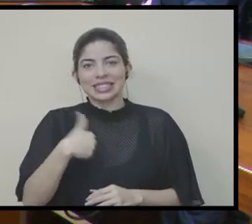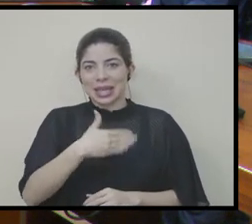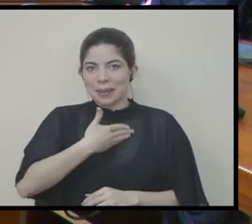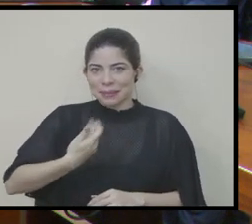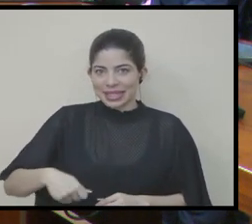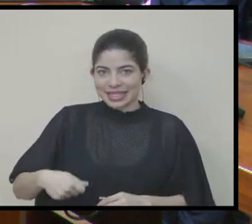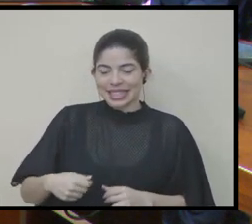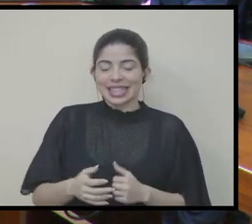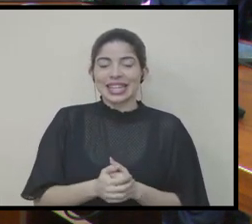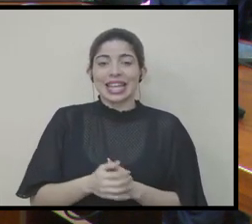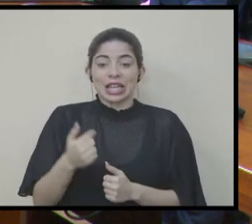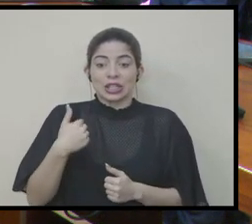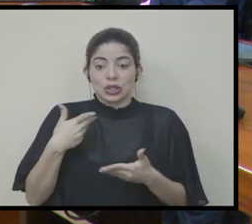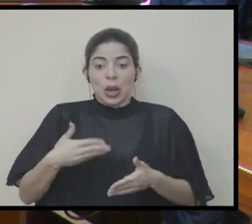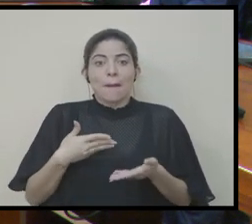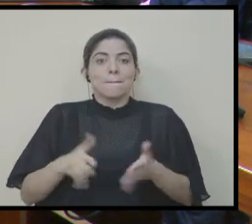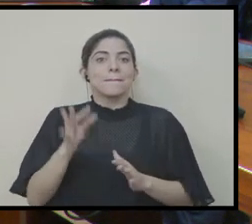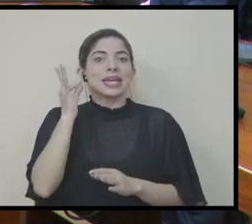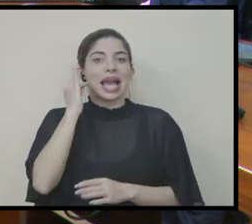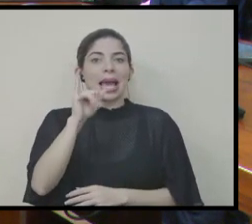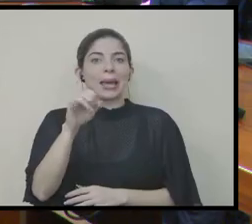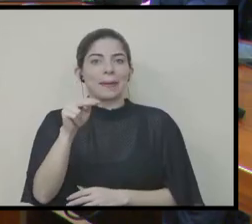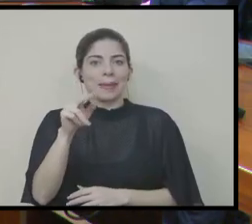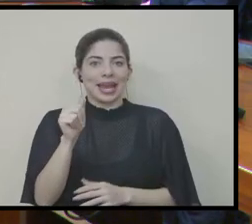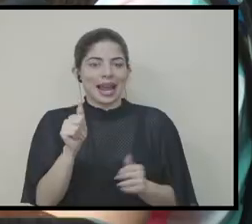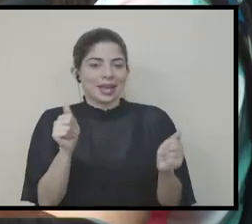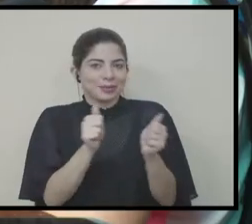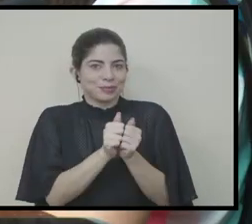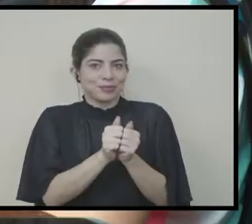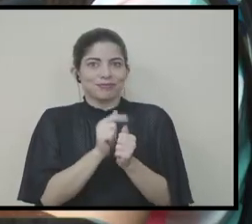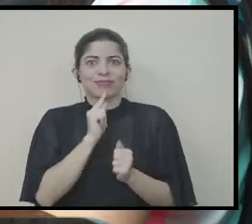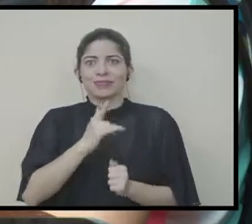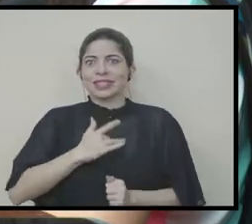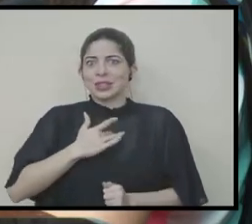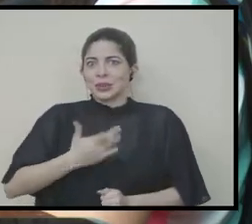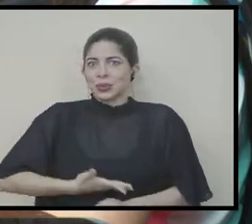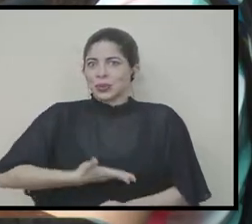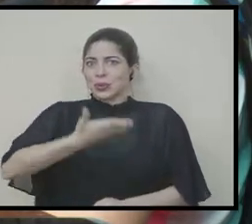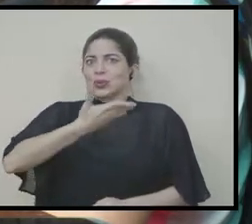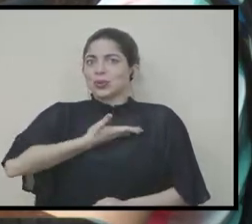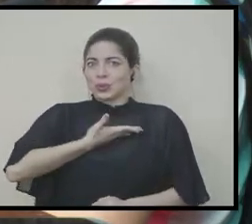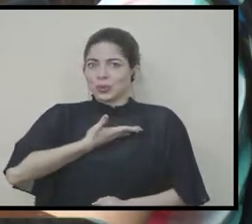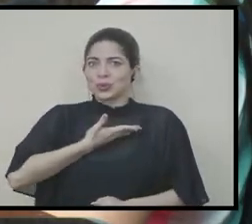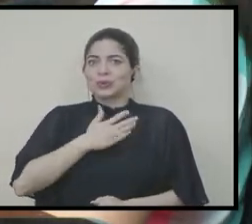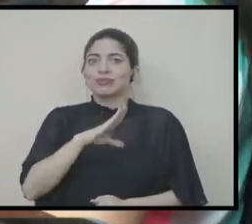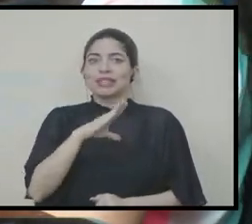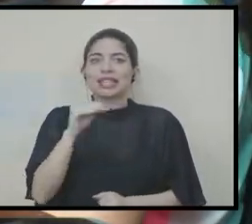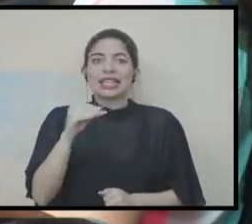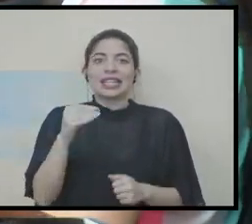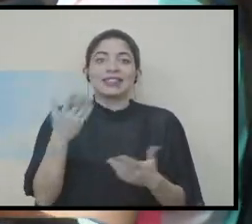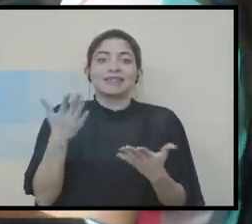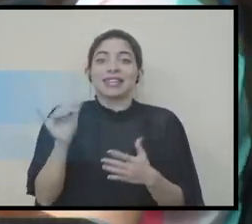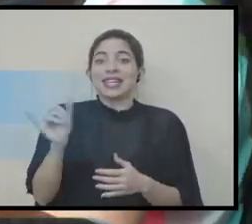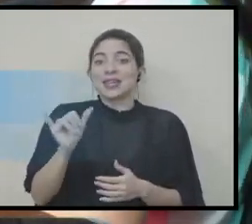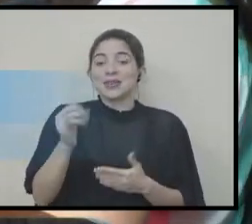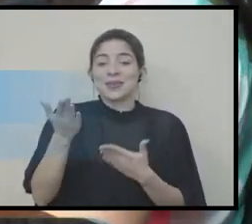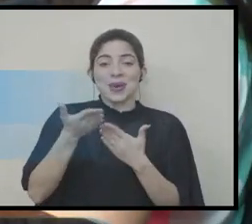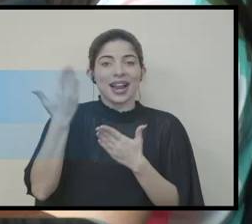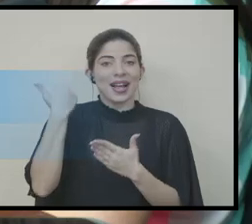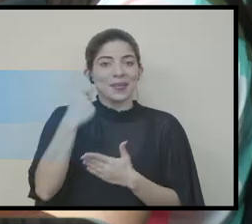presidente. Estoy aquí con mi hija Jimena, la verdad que súper orgullosa. Y pues bueno, al igual que lo